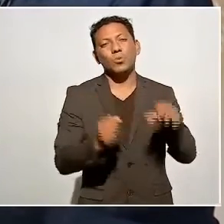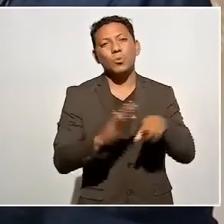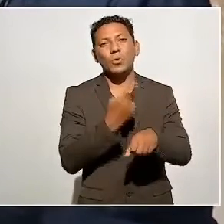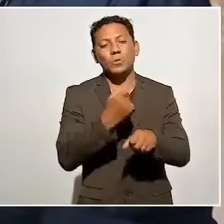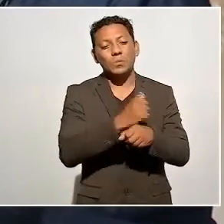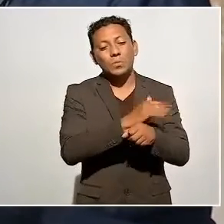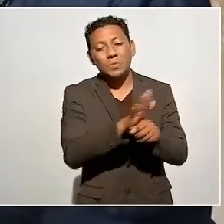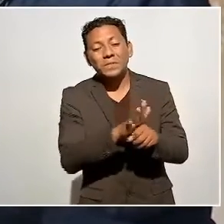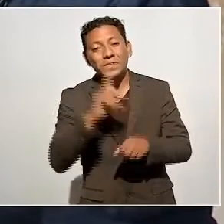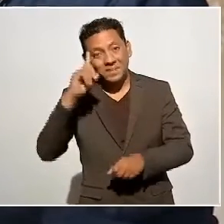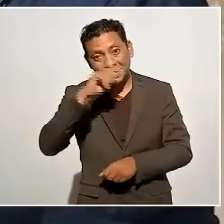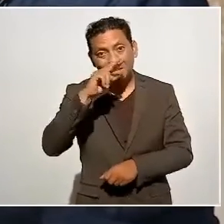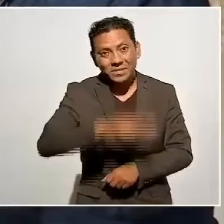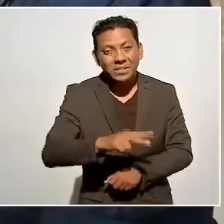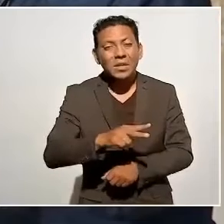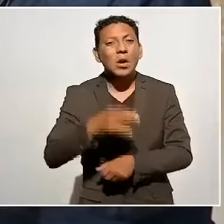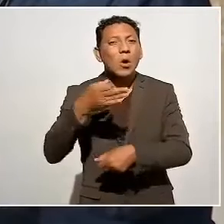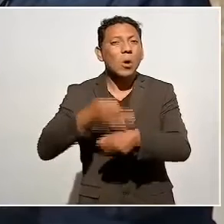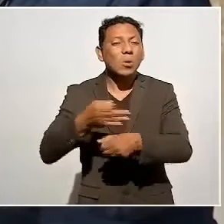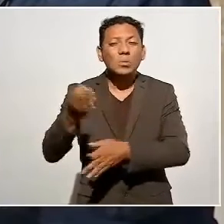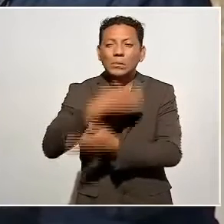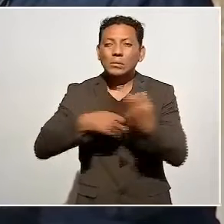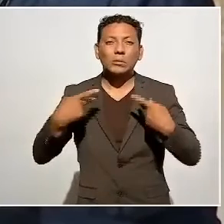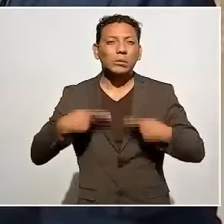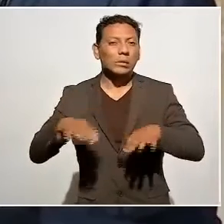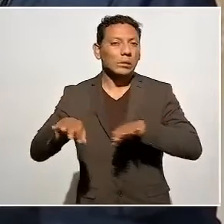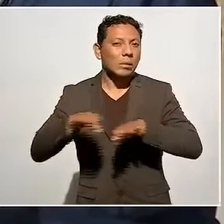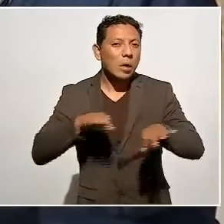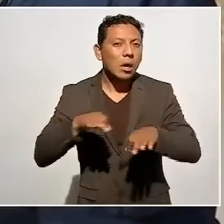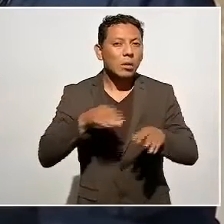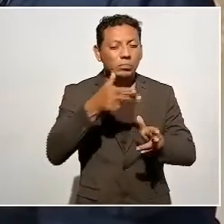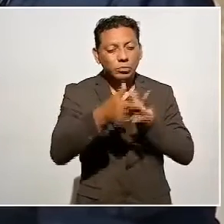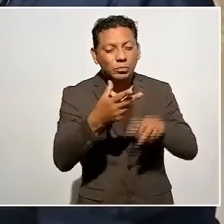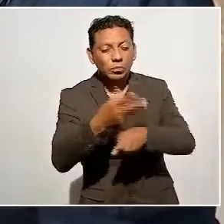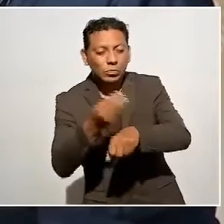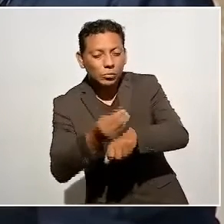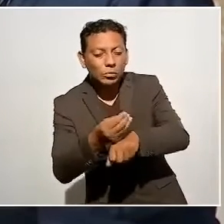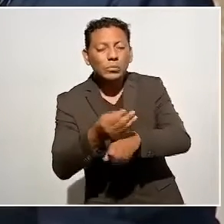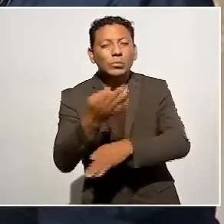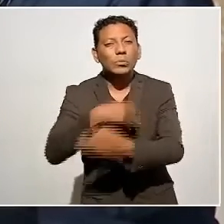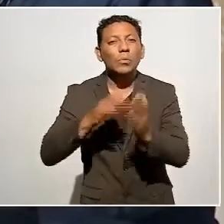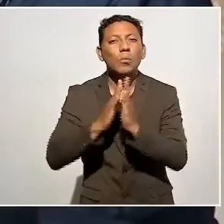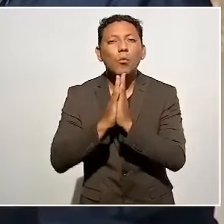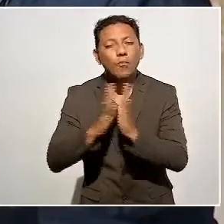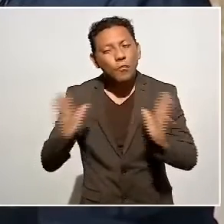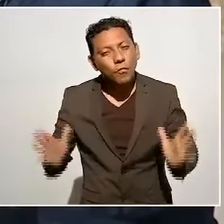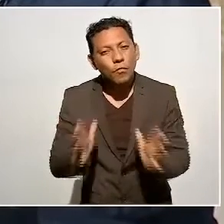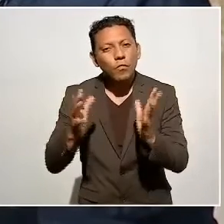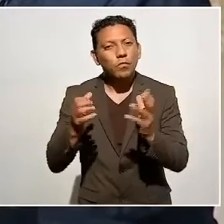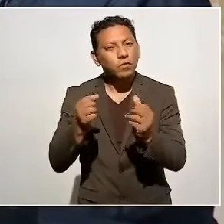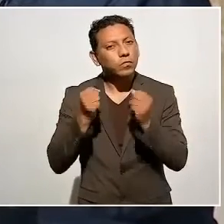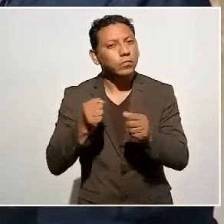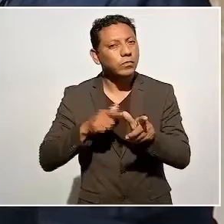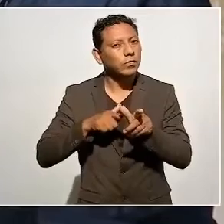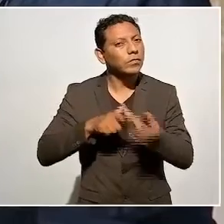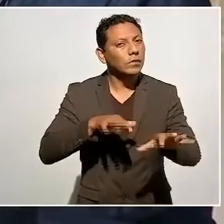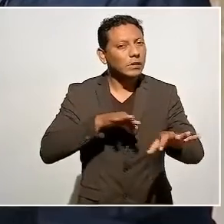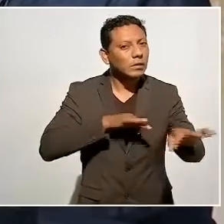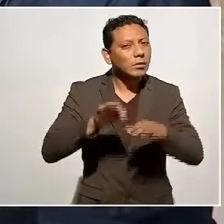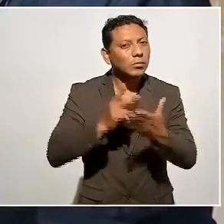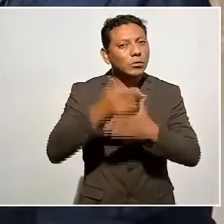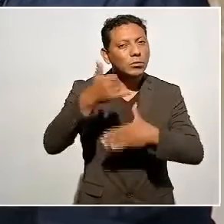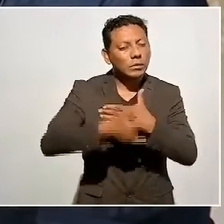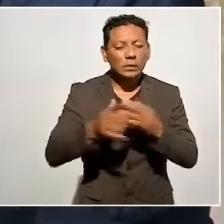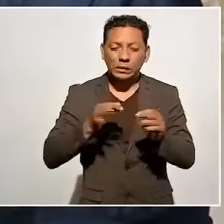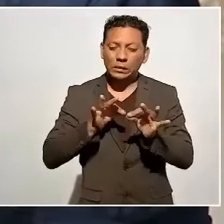pedirle al equipo, a los trabajadores y constructores del tren, que aceleremos juntos la marcha con el objetivo de salir adelante en este proyecto como